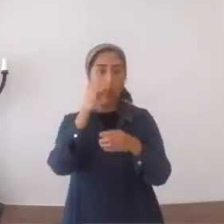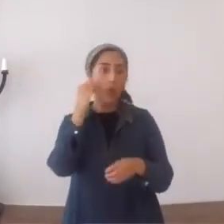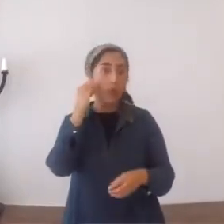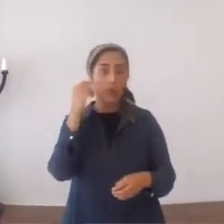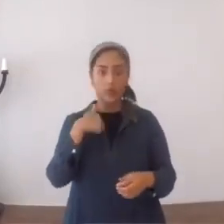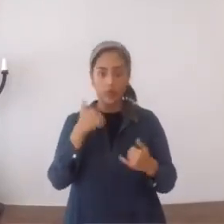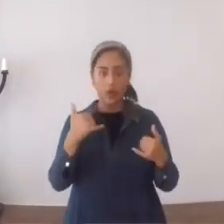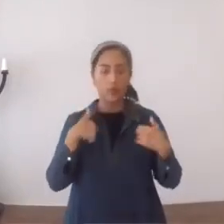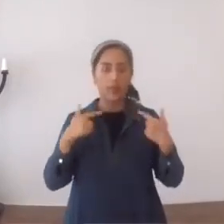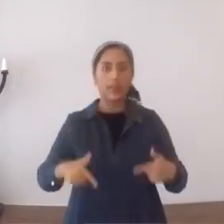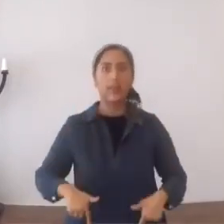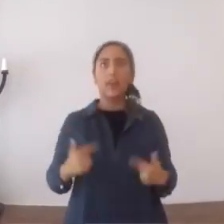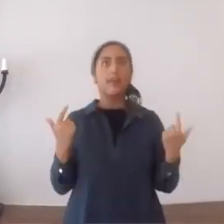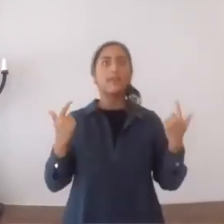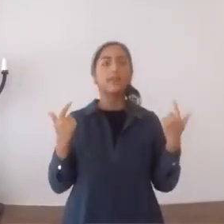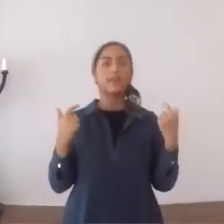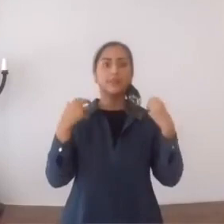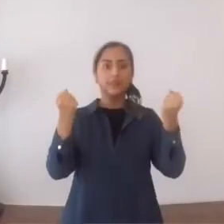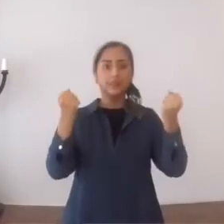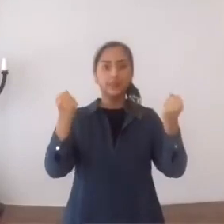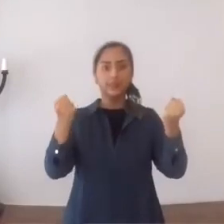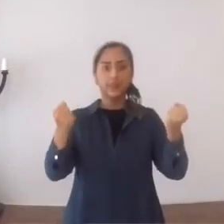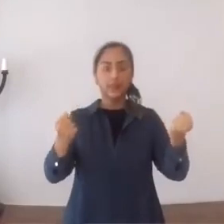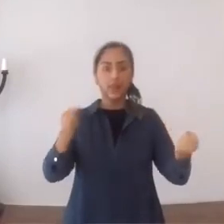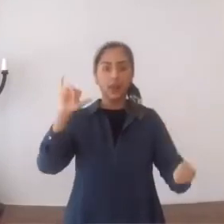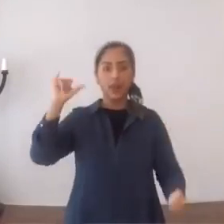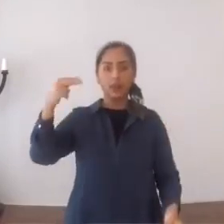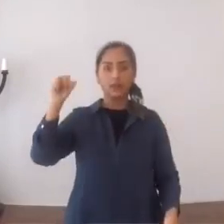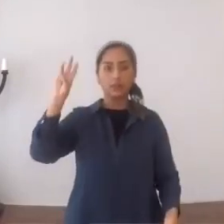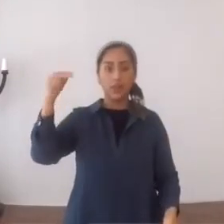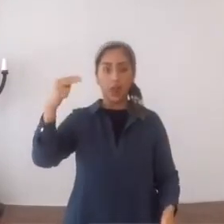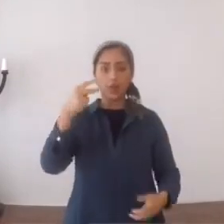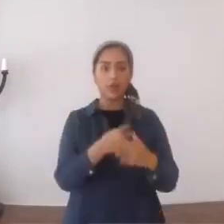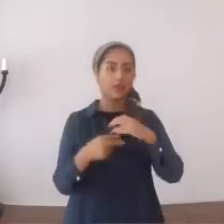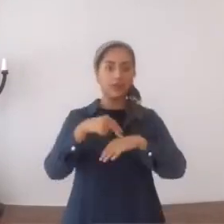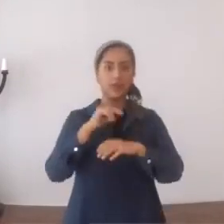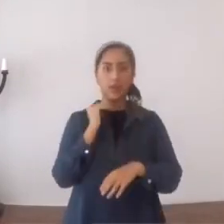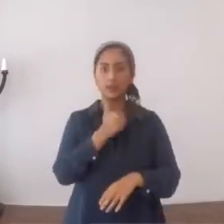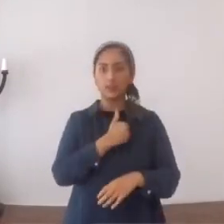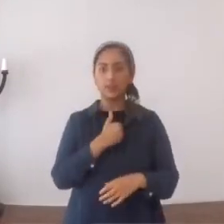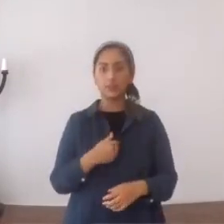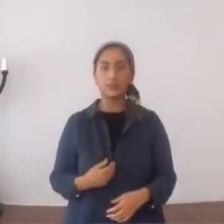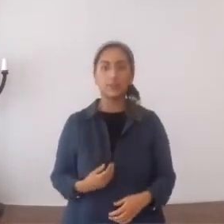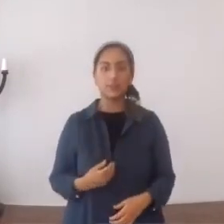y estamos más vivos que nunca. Yahweh nos resucitó.